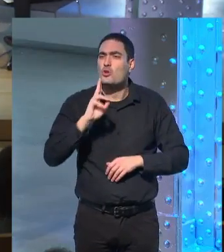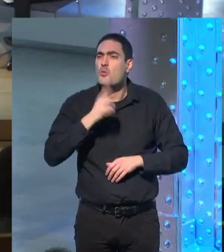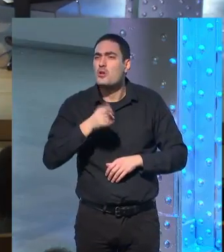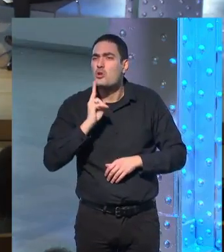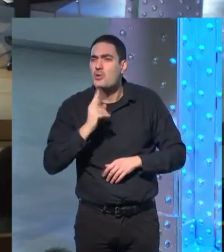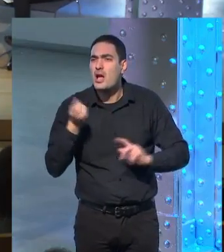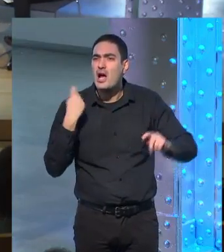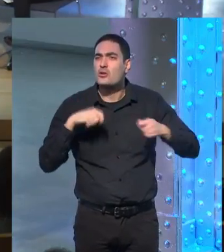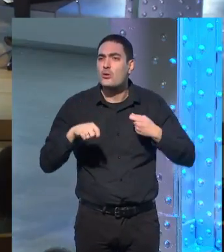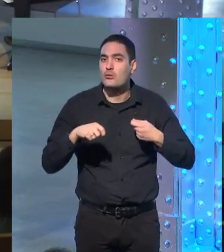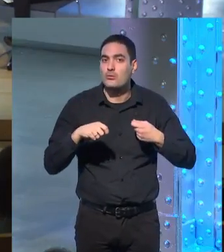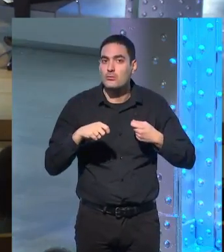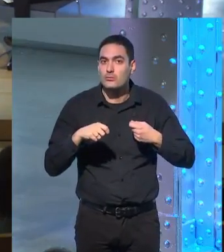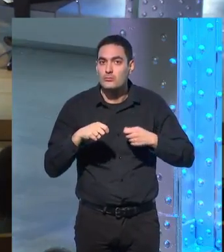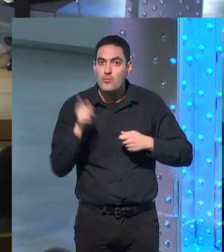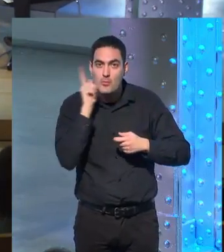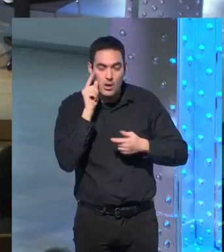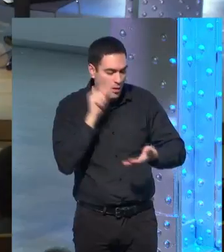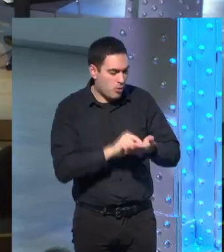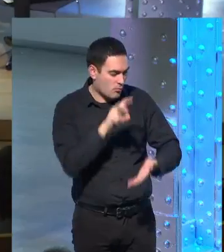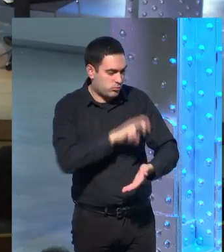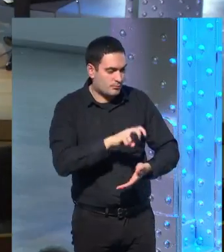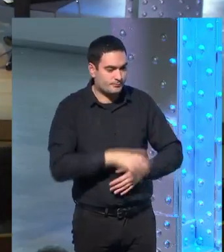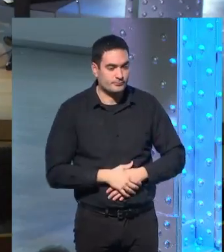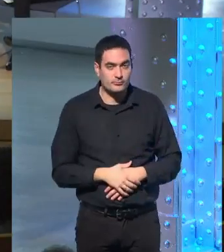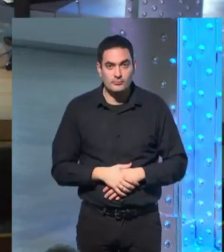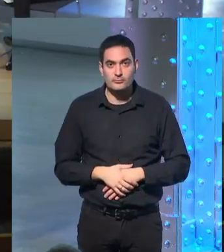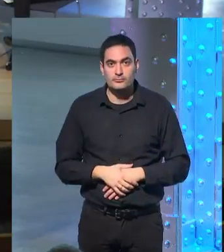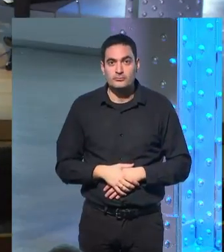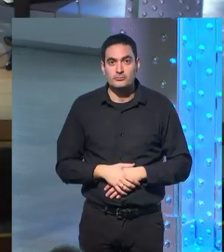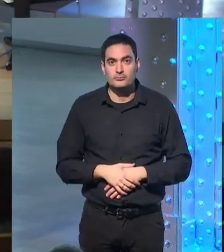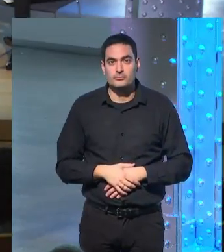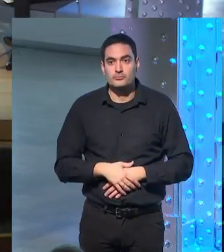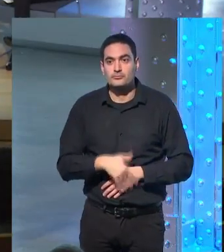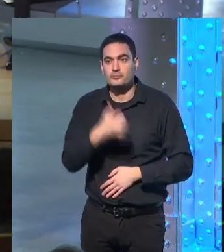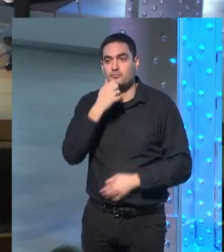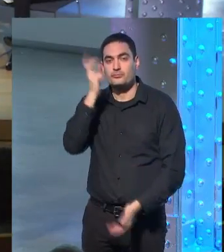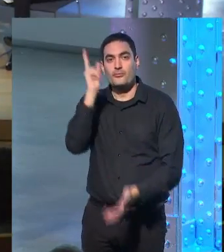llamaba el actor este de...? ¡Pum! Y lo buscas. Es decir, quizá el reto